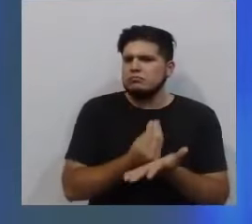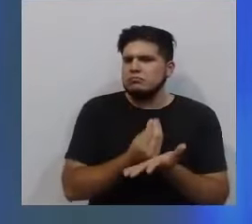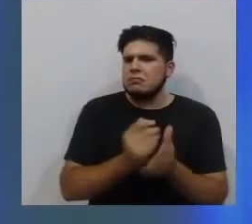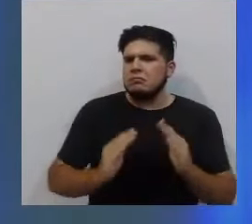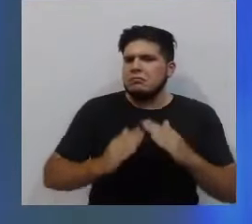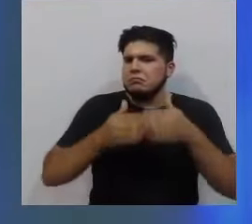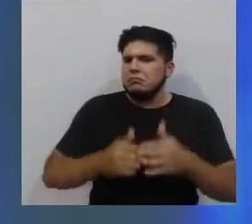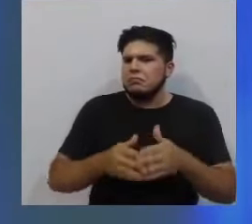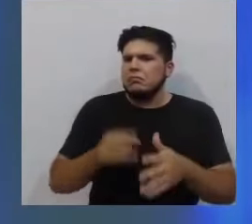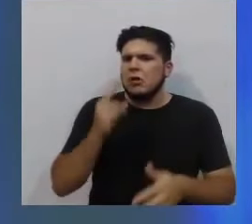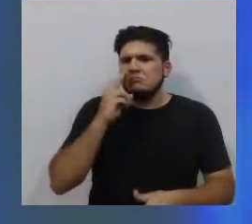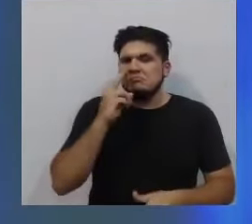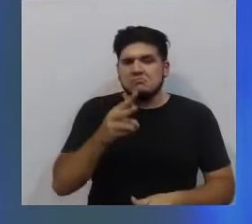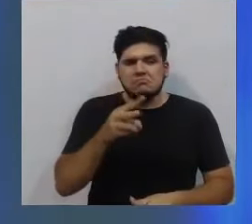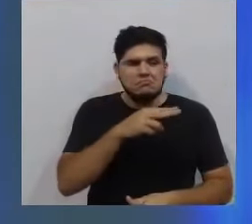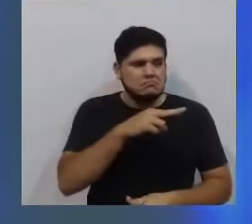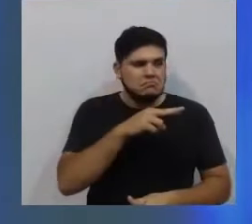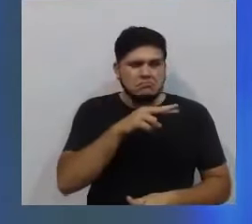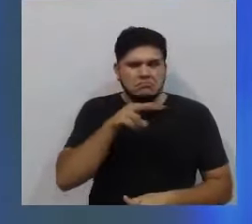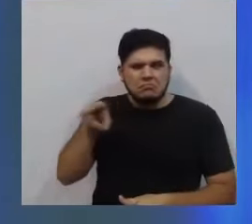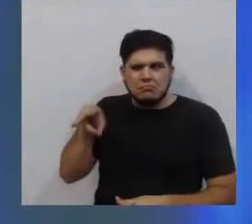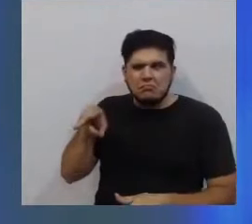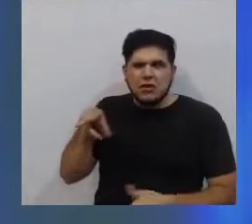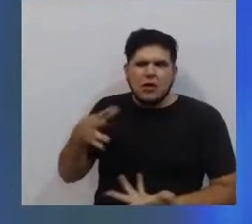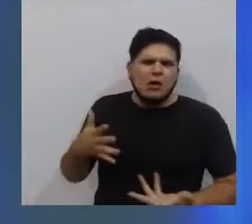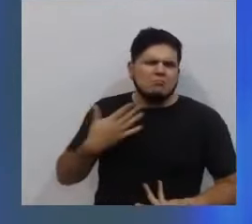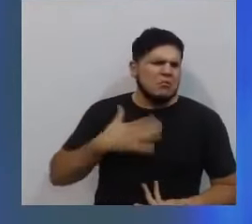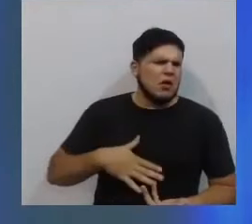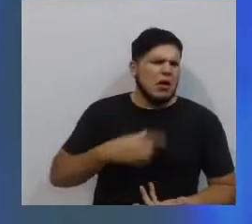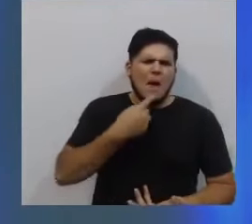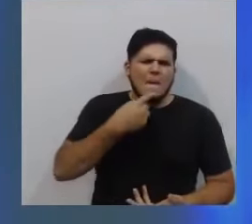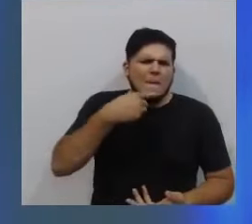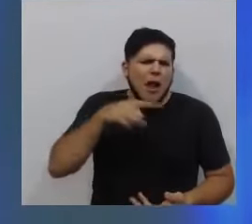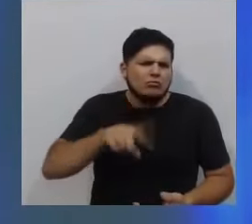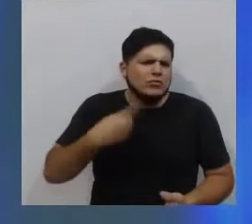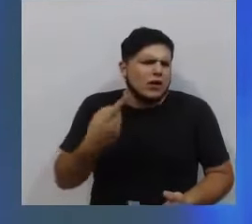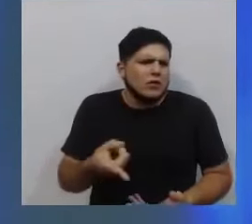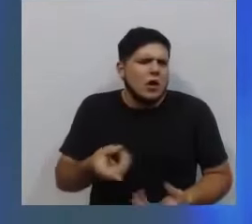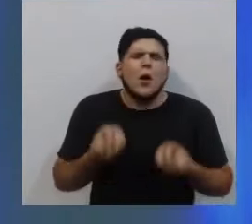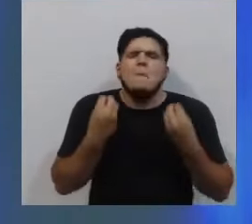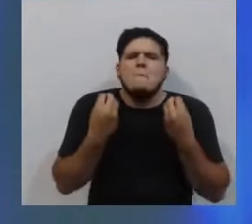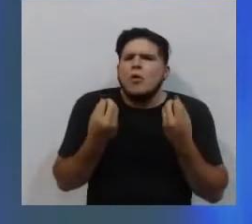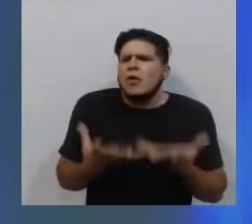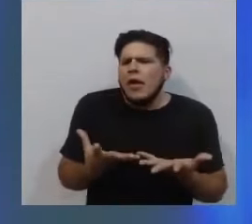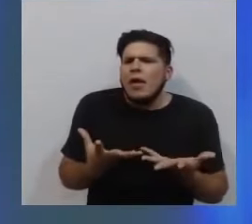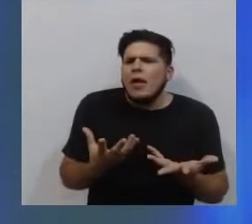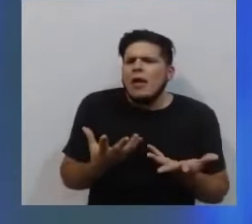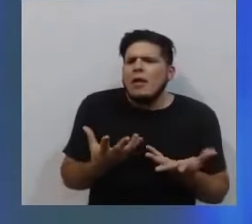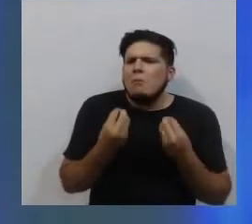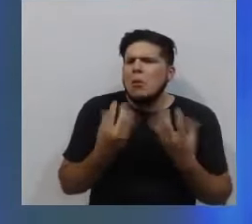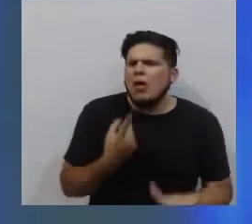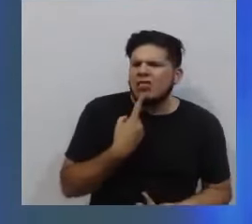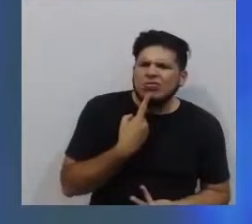fe grande su manito al cielo diga señor aumenta nuestra fe que el